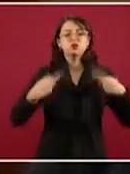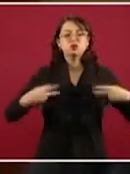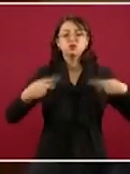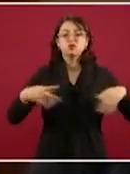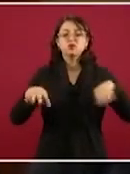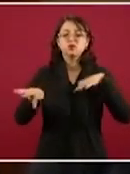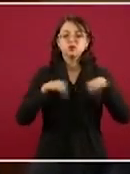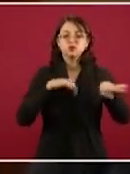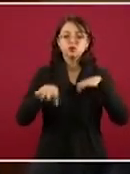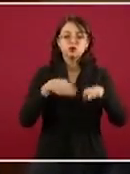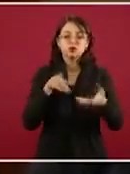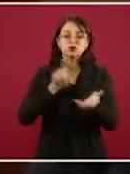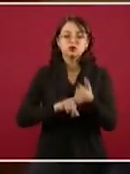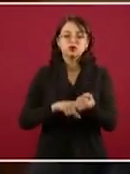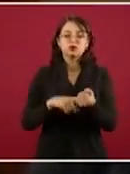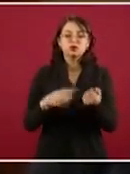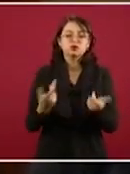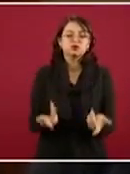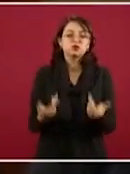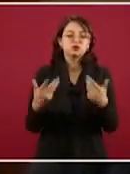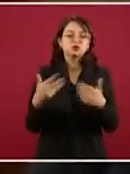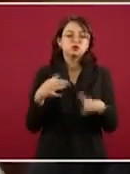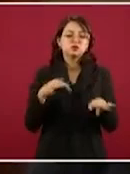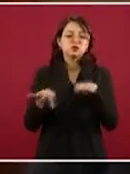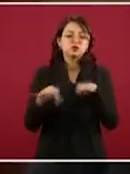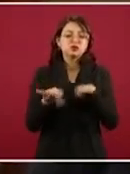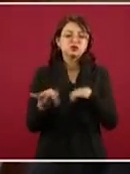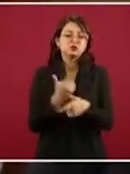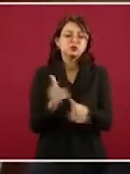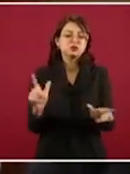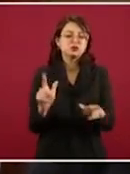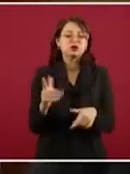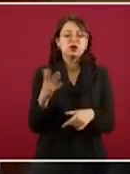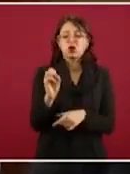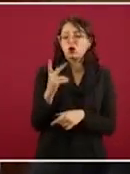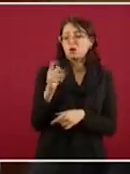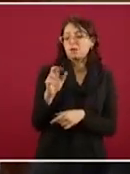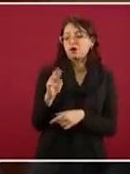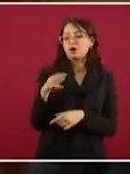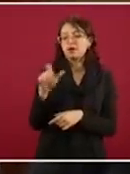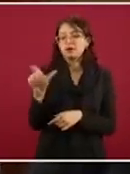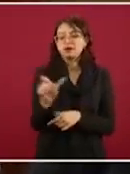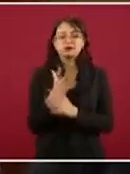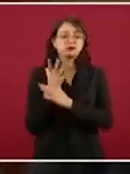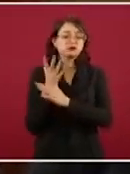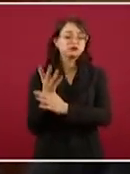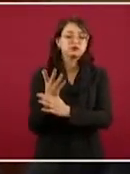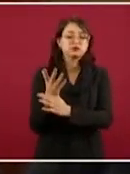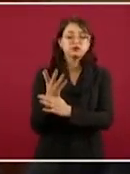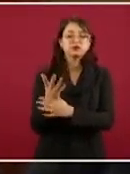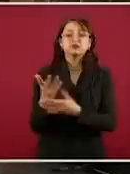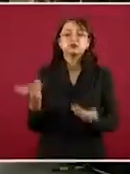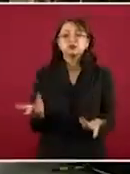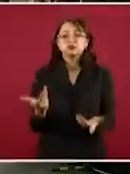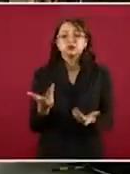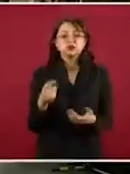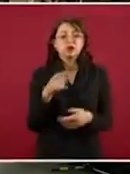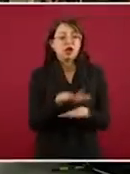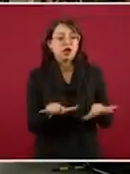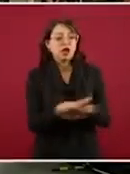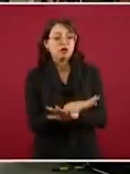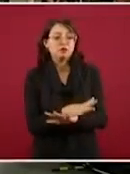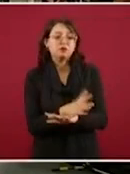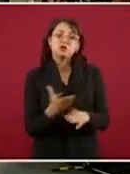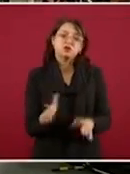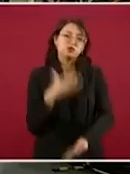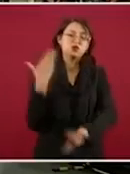trabajadores bajo este esquema. Y bueno, la Coparmex argumenta que pues es una afectación a la productividad